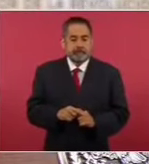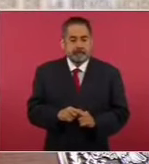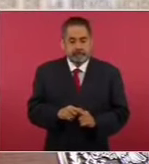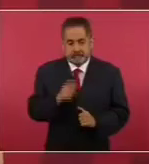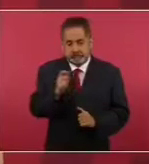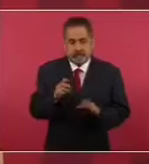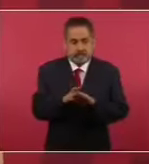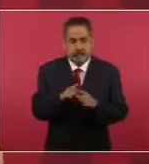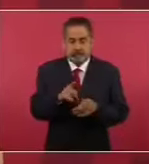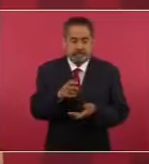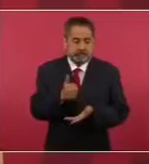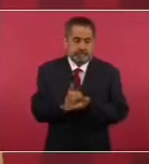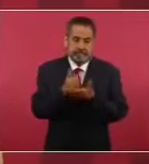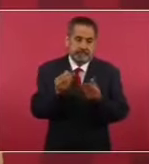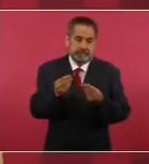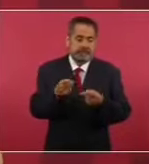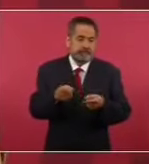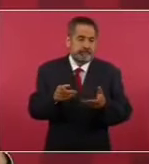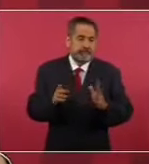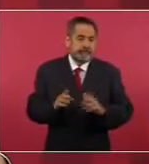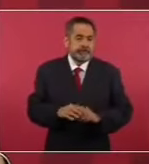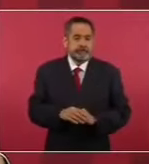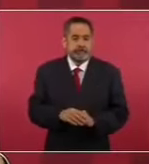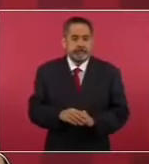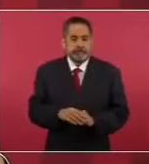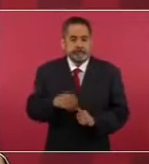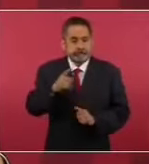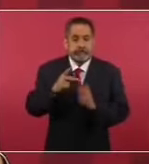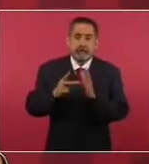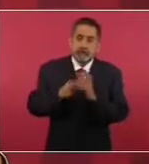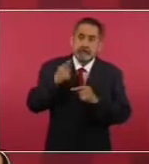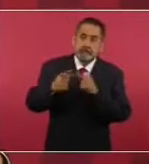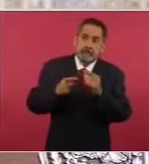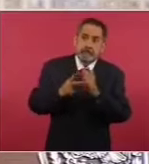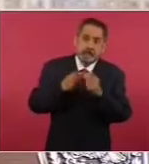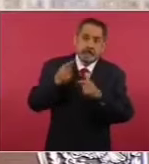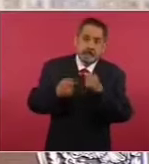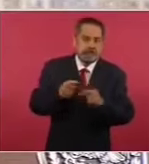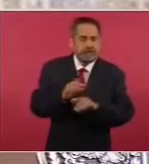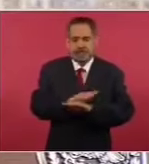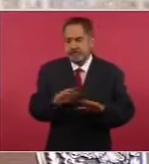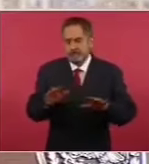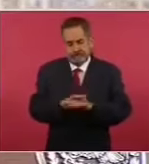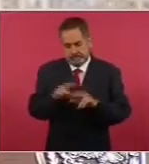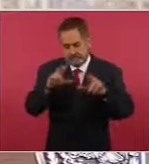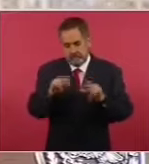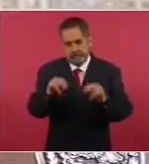Eso ayuda mucho a la no repetición,